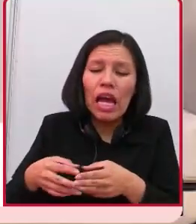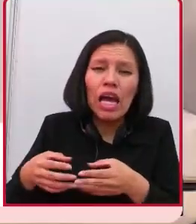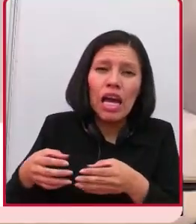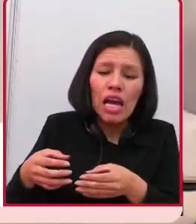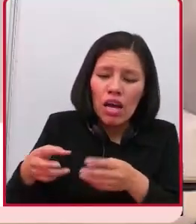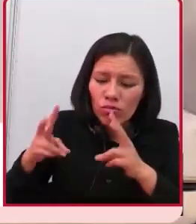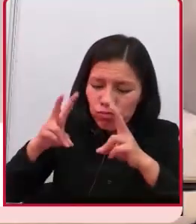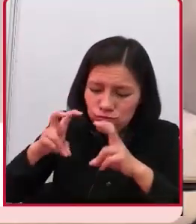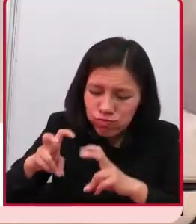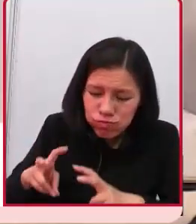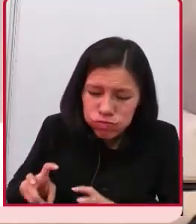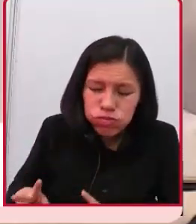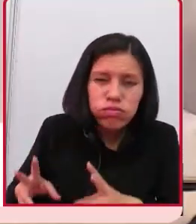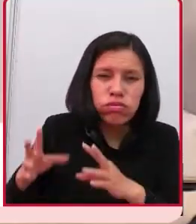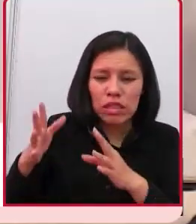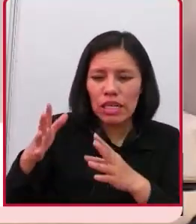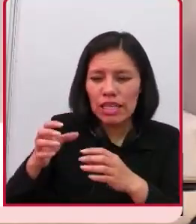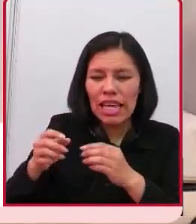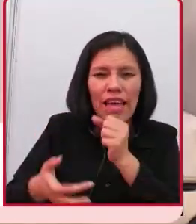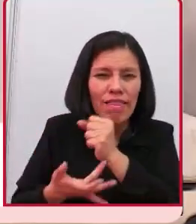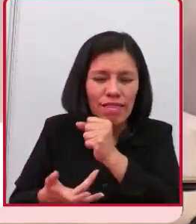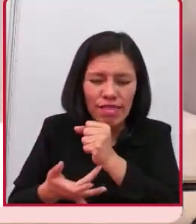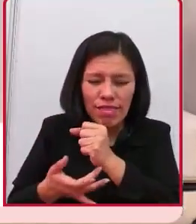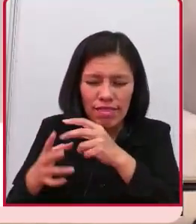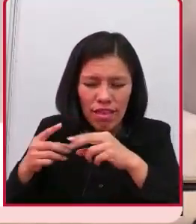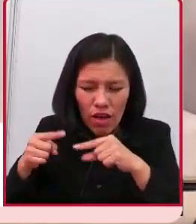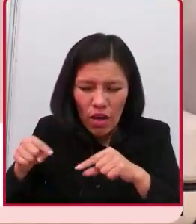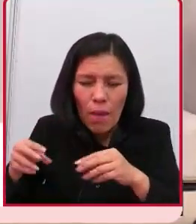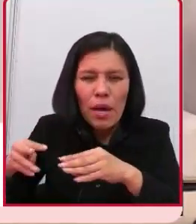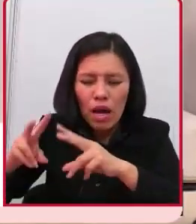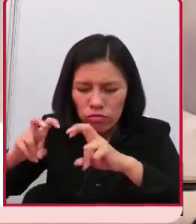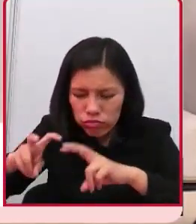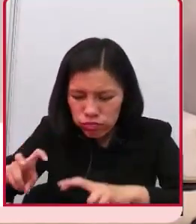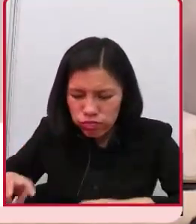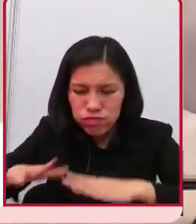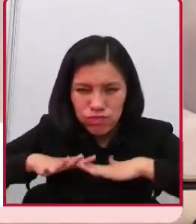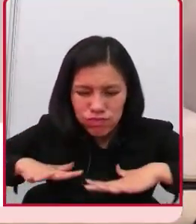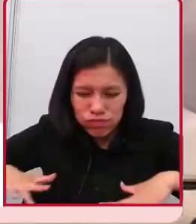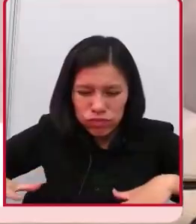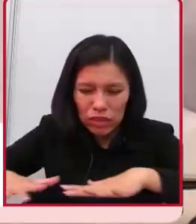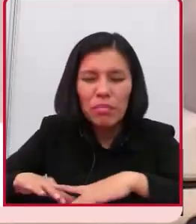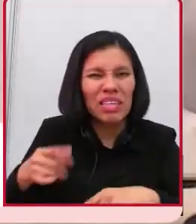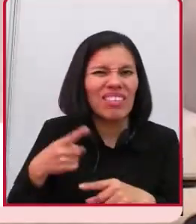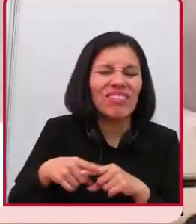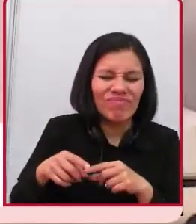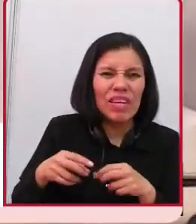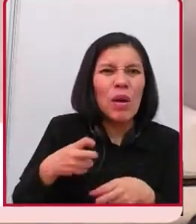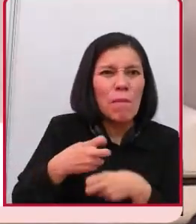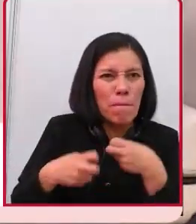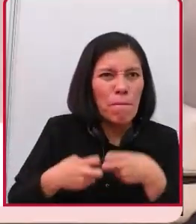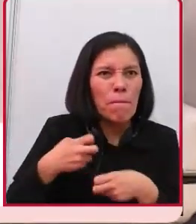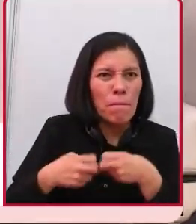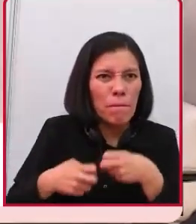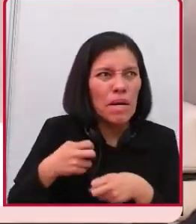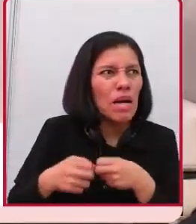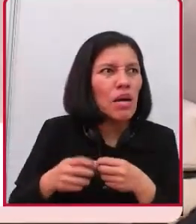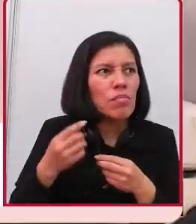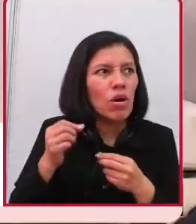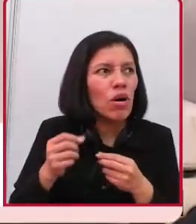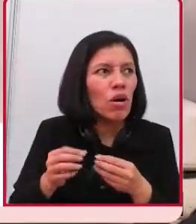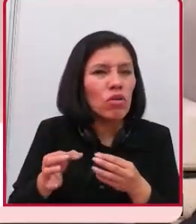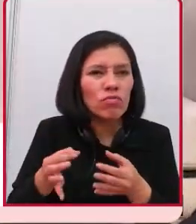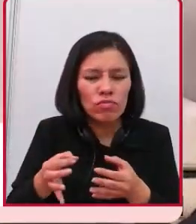La mineralogía, sin embargo, también tiene ciertas limitaciones. KP min kariki kuna karishan imenan kunan KP.